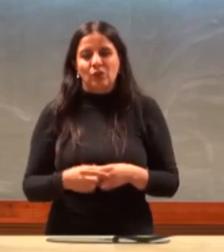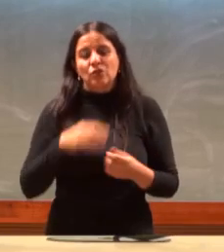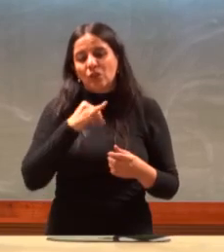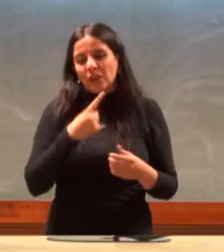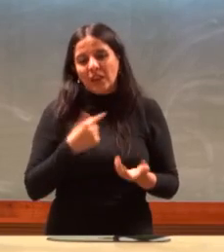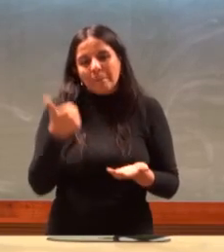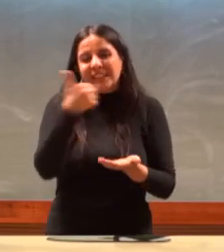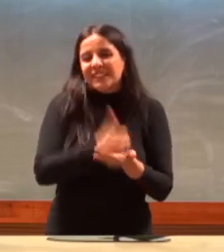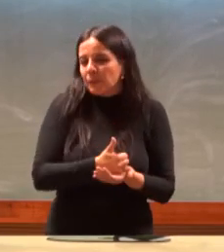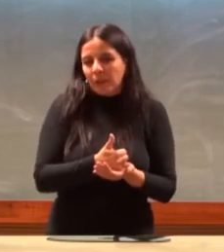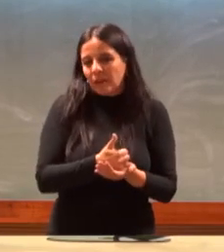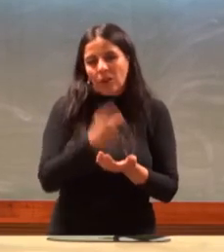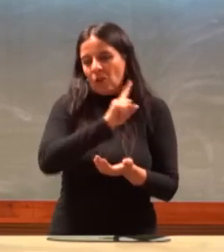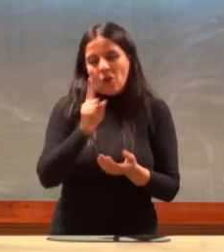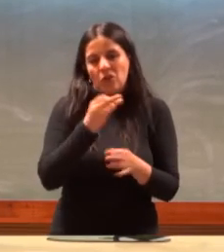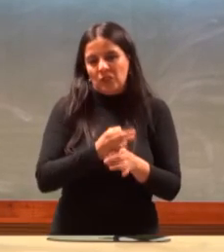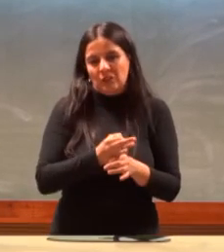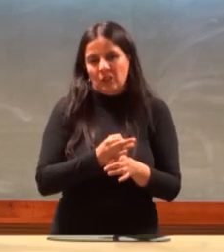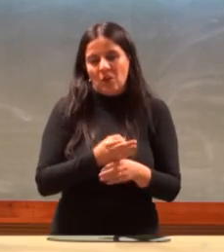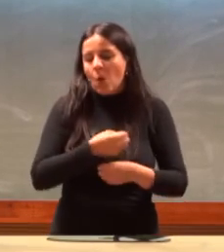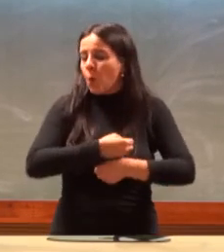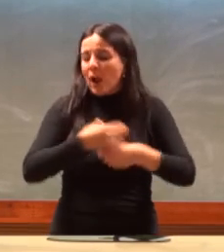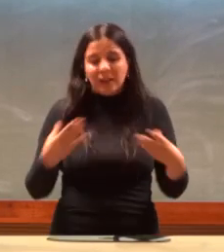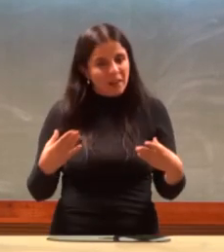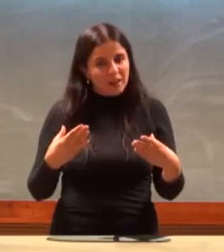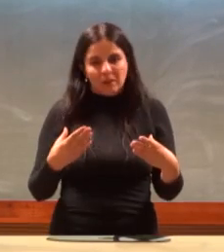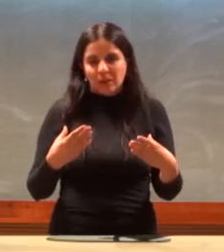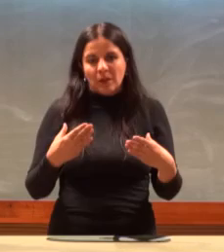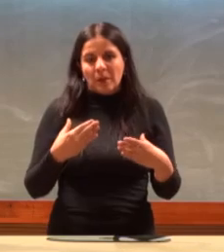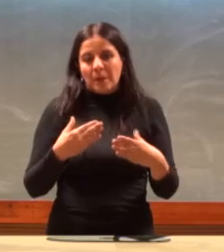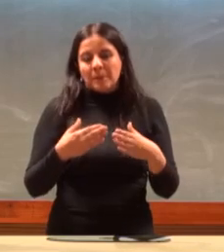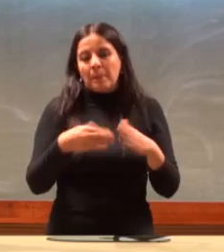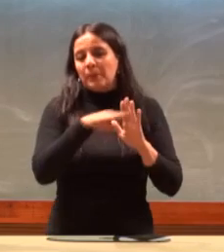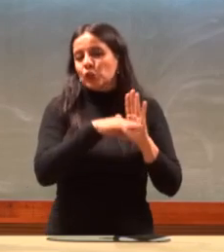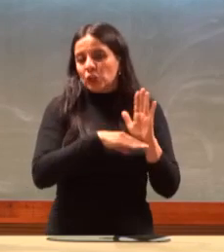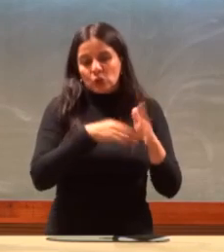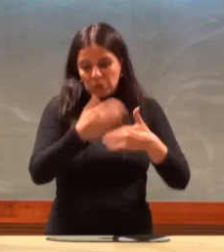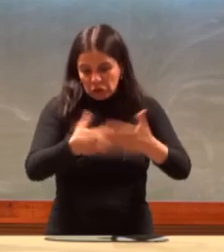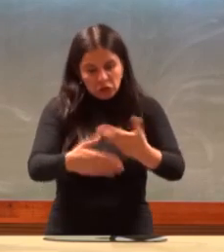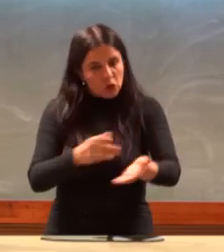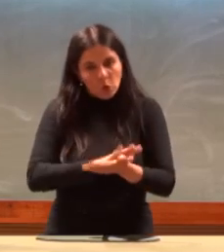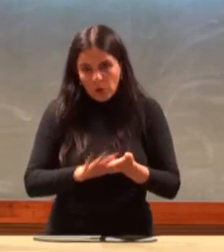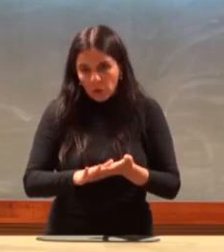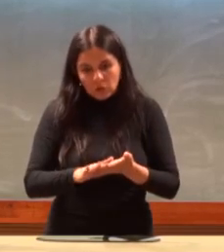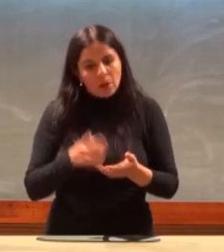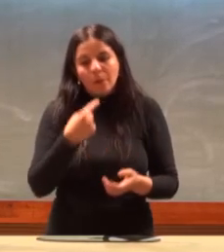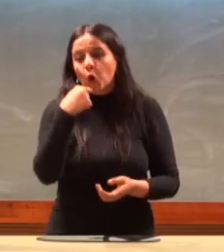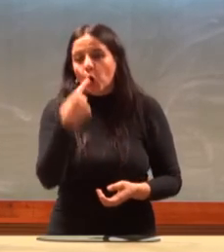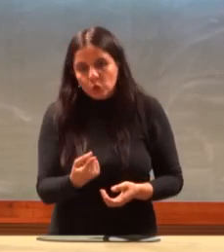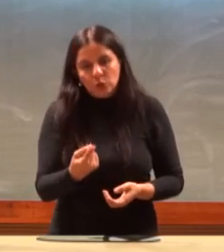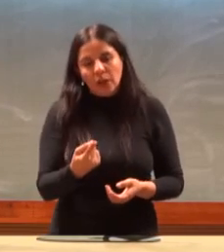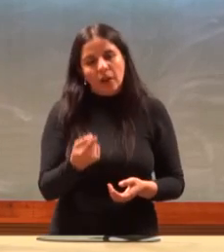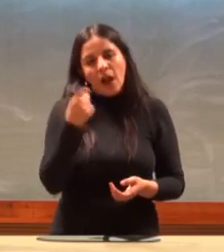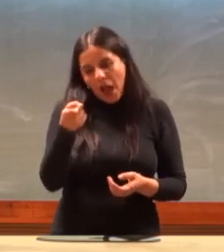proceso nuevo que generemos inventemos en la facultad Yo creo que es fundamental consultar a los que participan a los actores que participan en ese